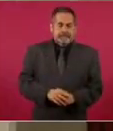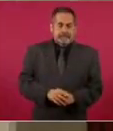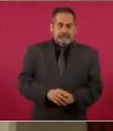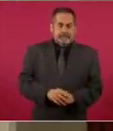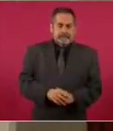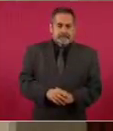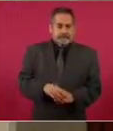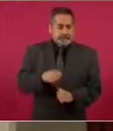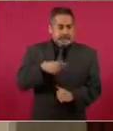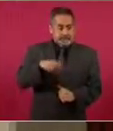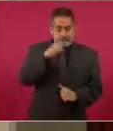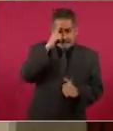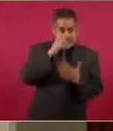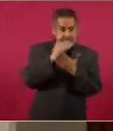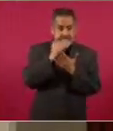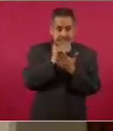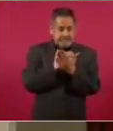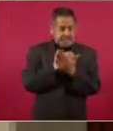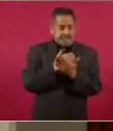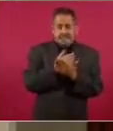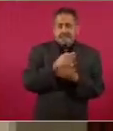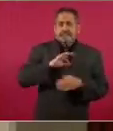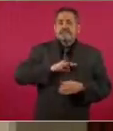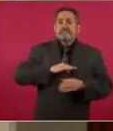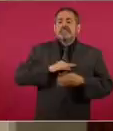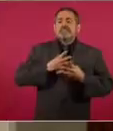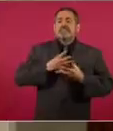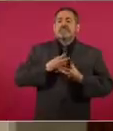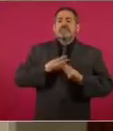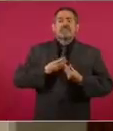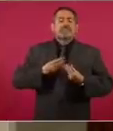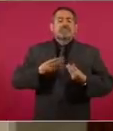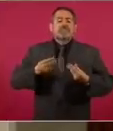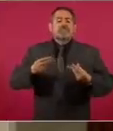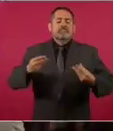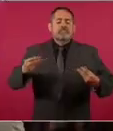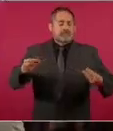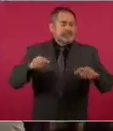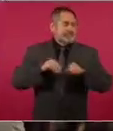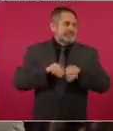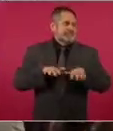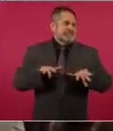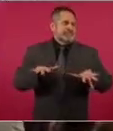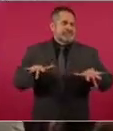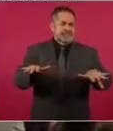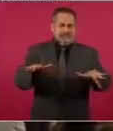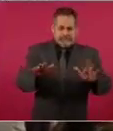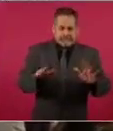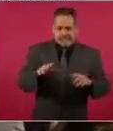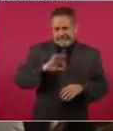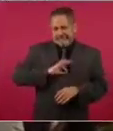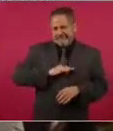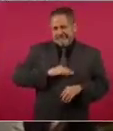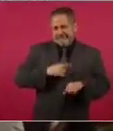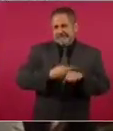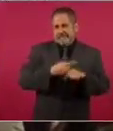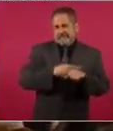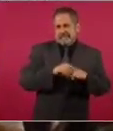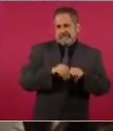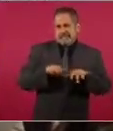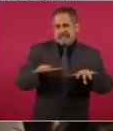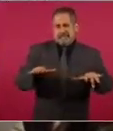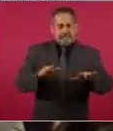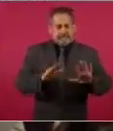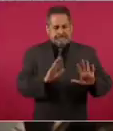Para disminuir la probabilidad de diseminación del virus y mantener la